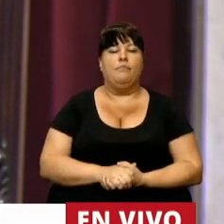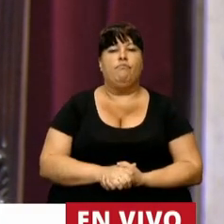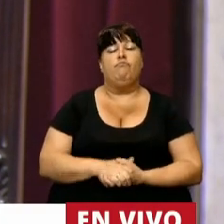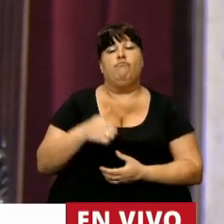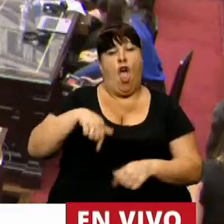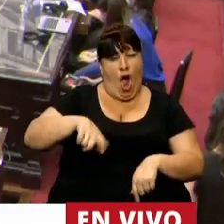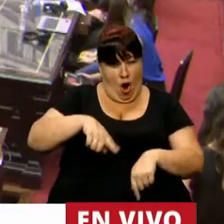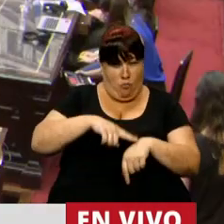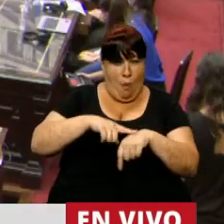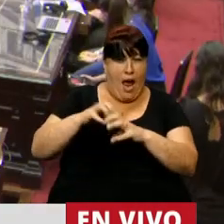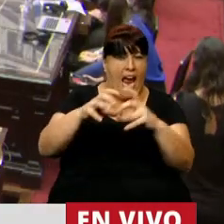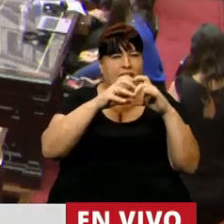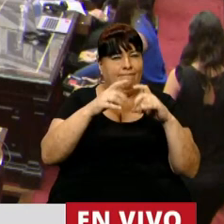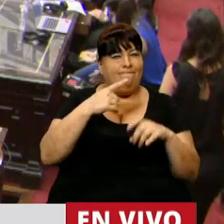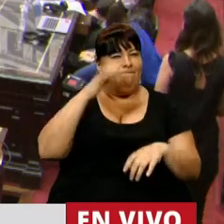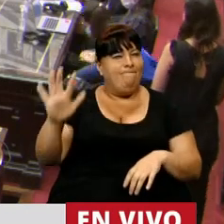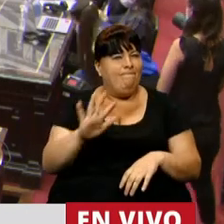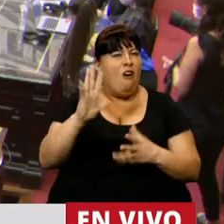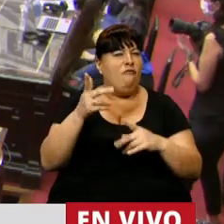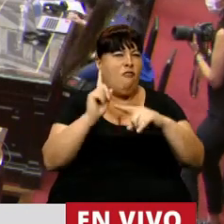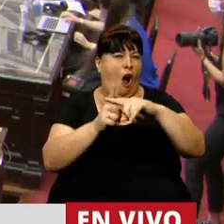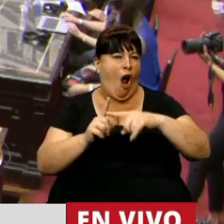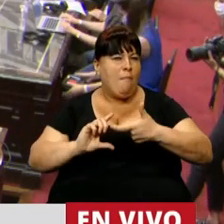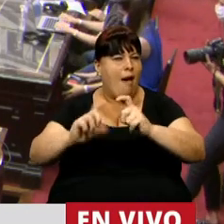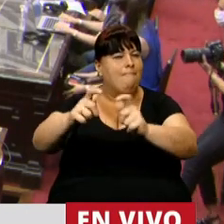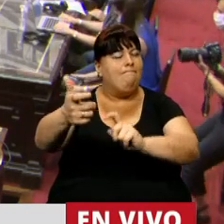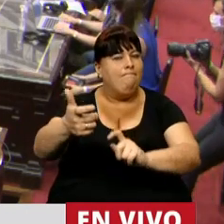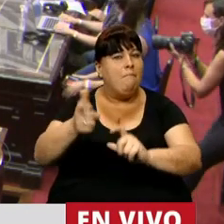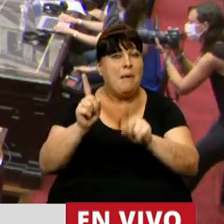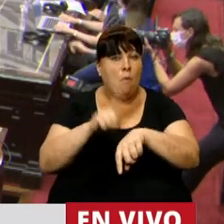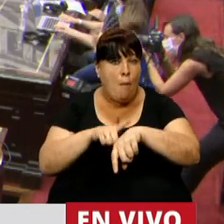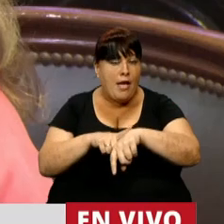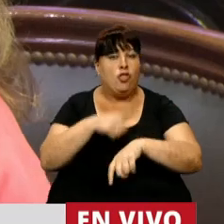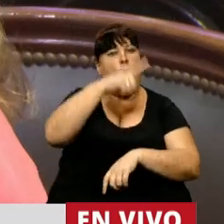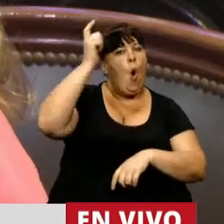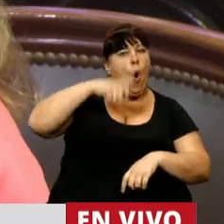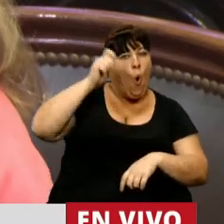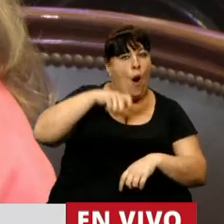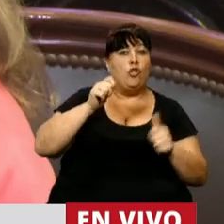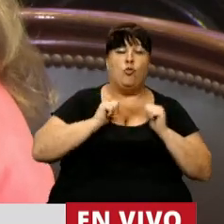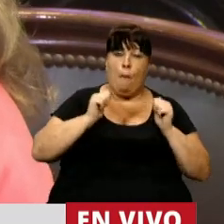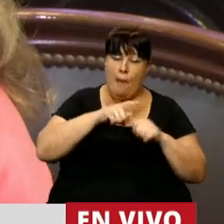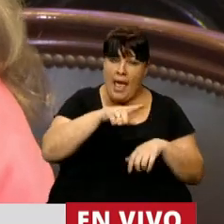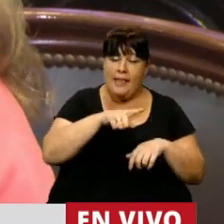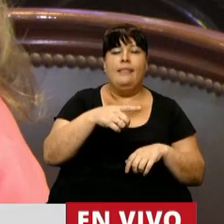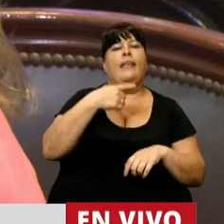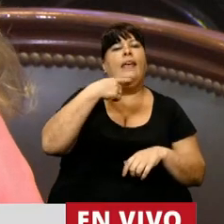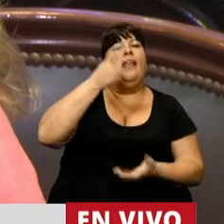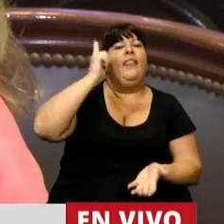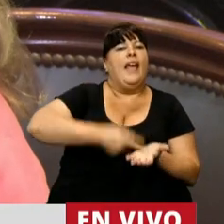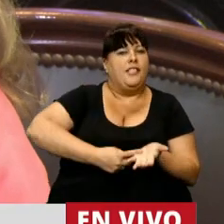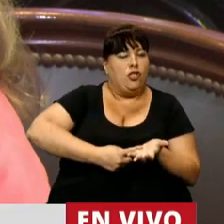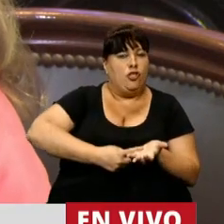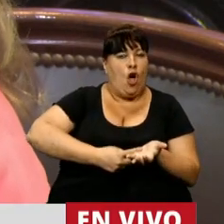Mientras debatimos una dudosa fórmula de movilidad jubilatoria, un juez subrogante acaba de